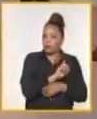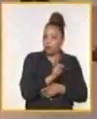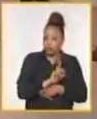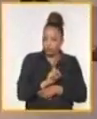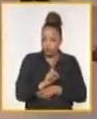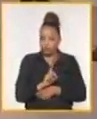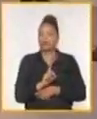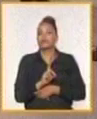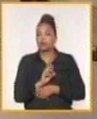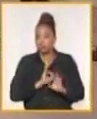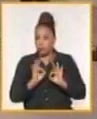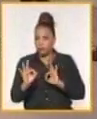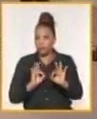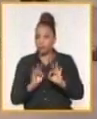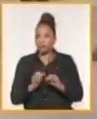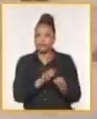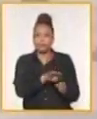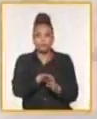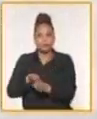gracias.